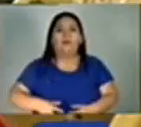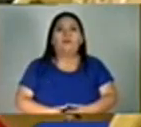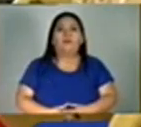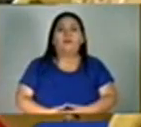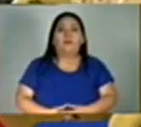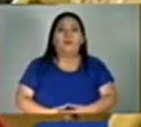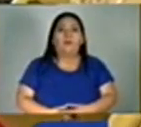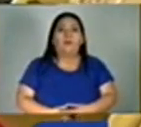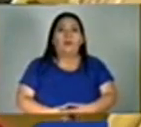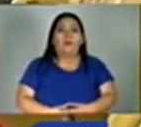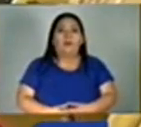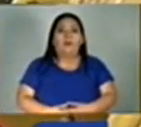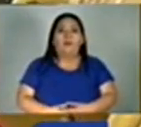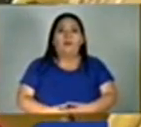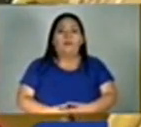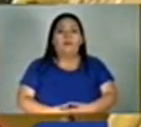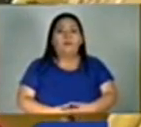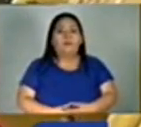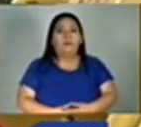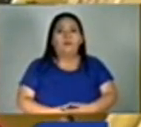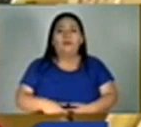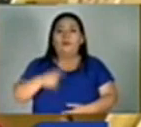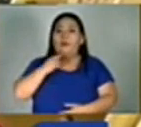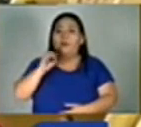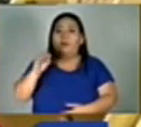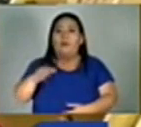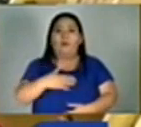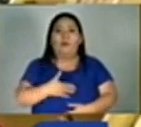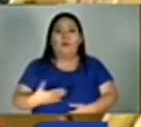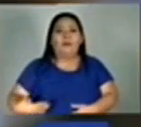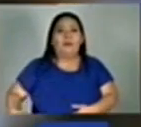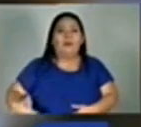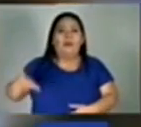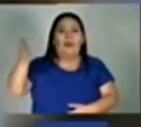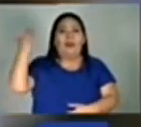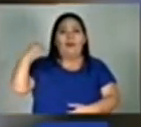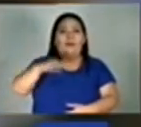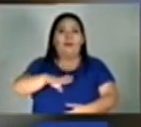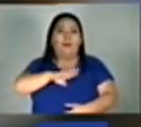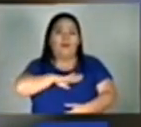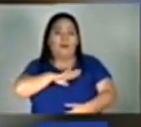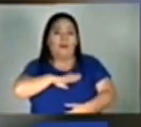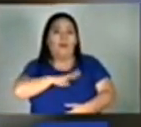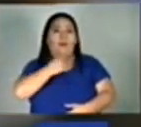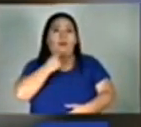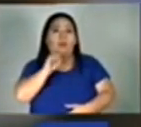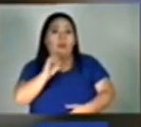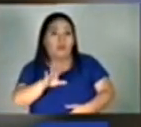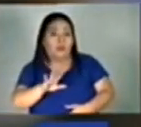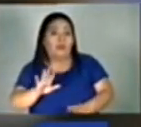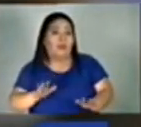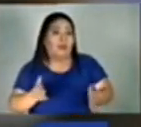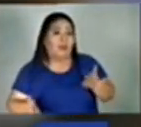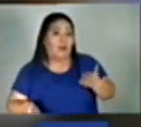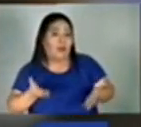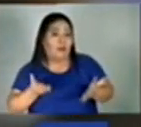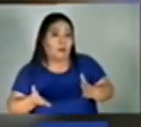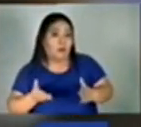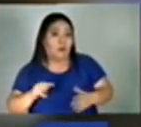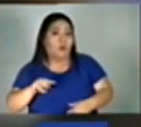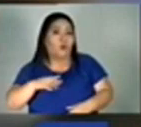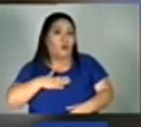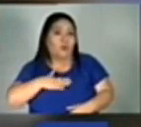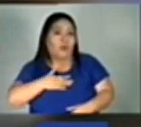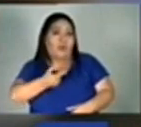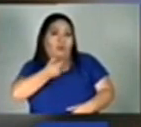de Integración que anunció el presidente de la República el pasado 15 de septiembre. Asegura que por el momento no han recibido mayor